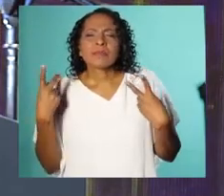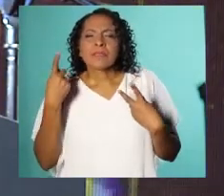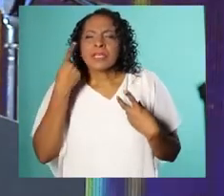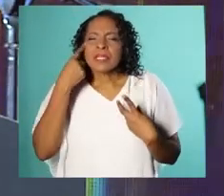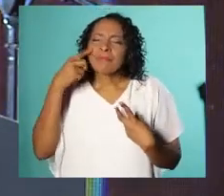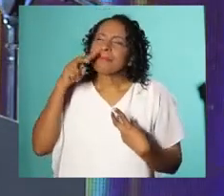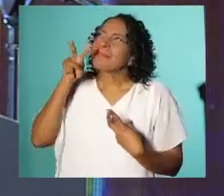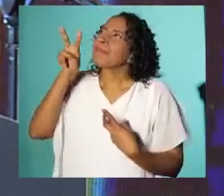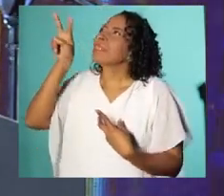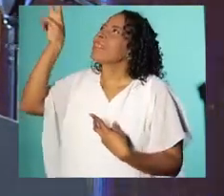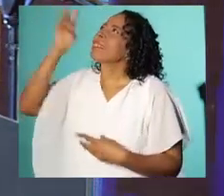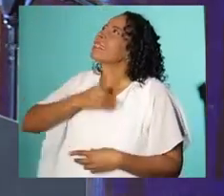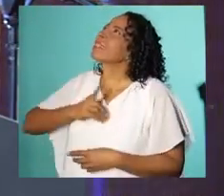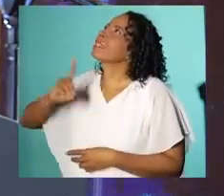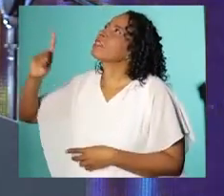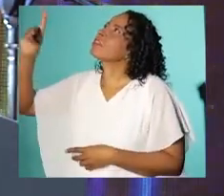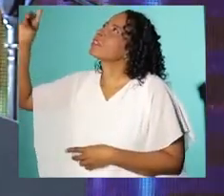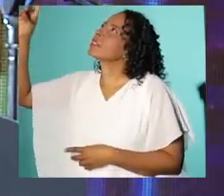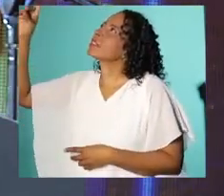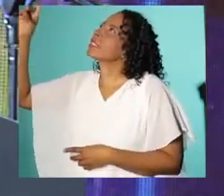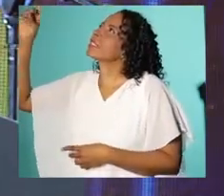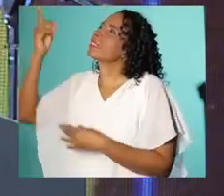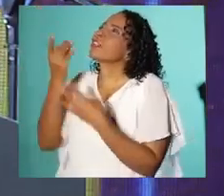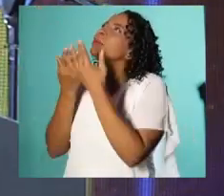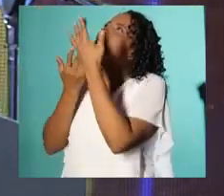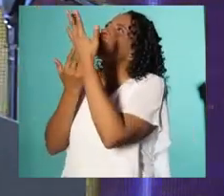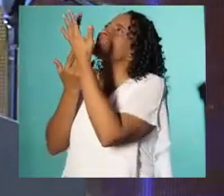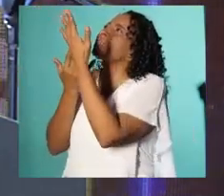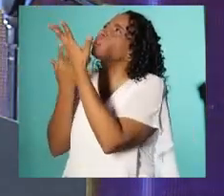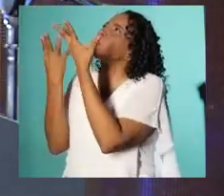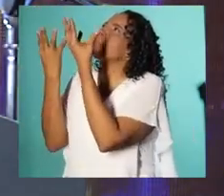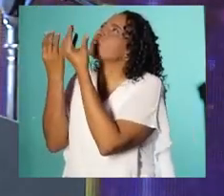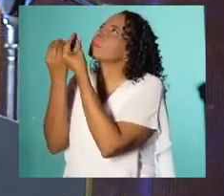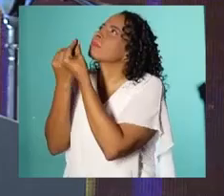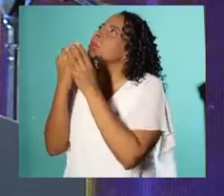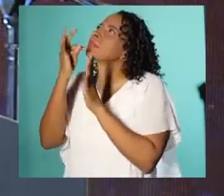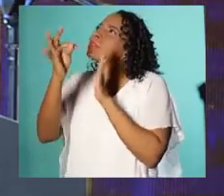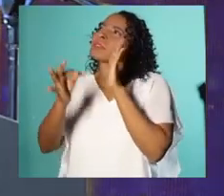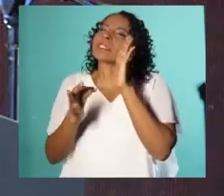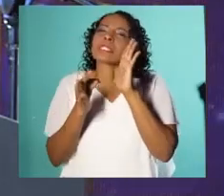Inclusive mirarlo a él, que ha estado esperando por mucho tiempo